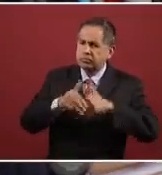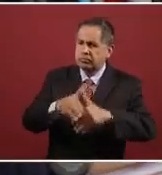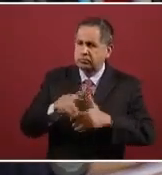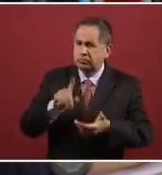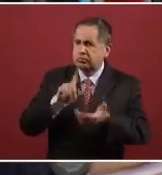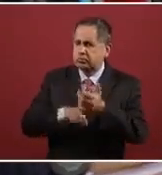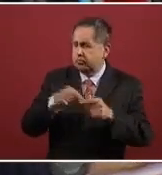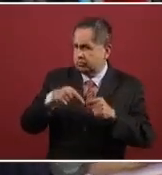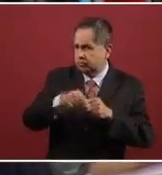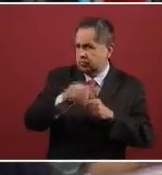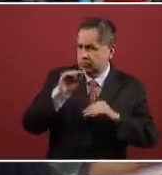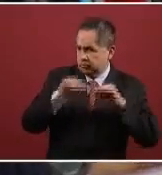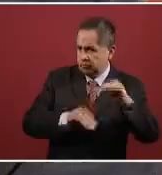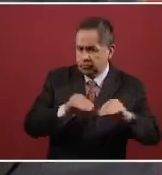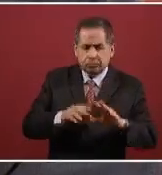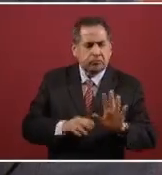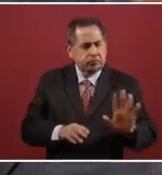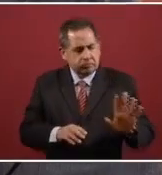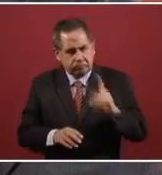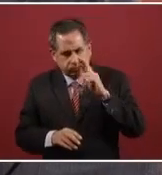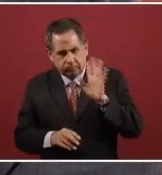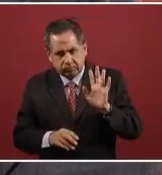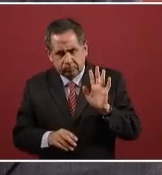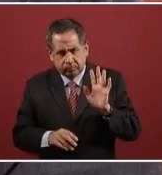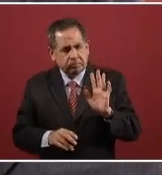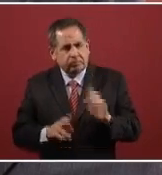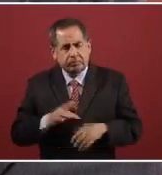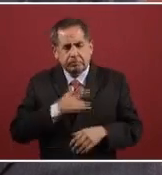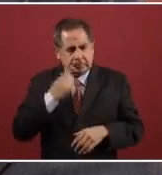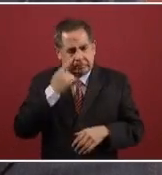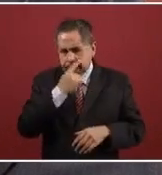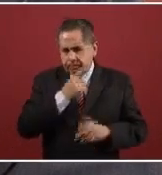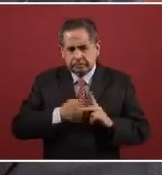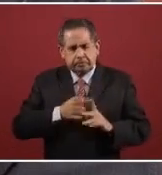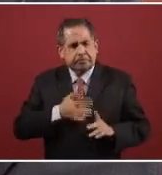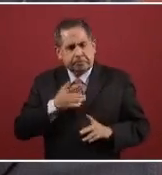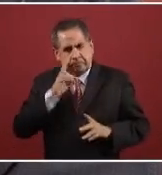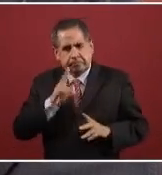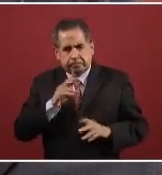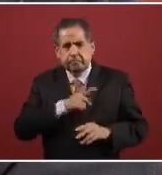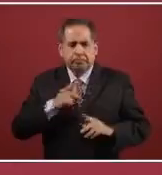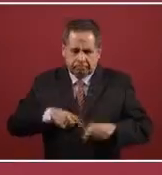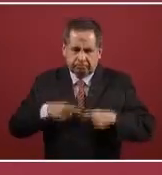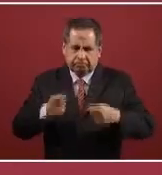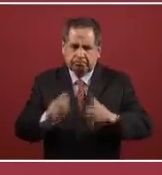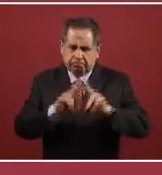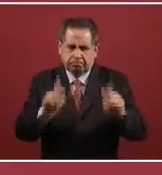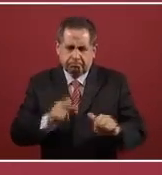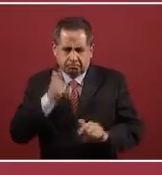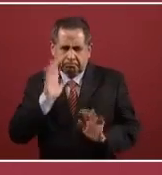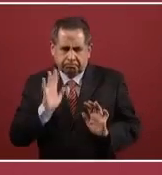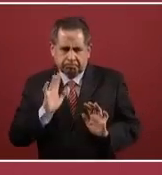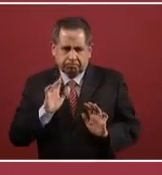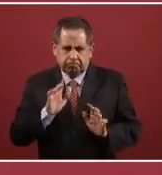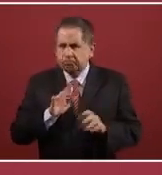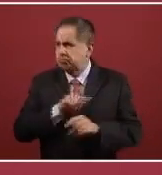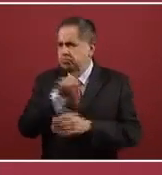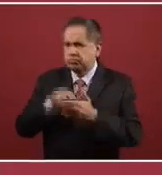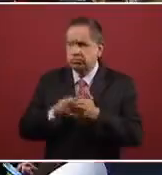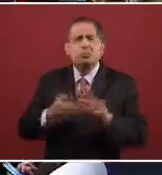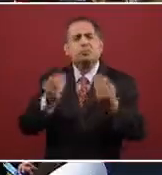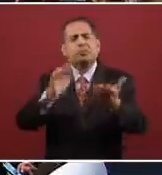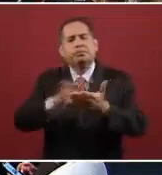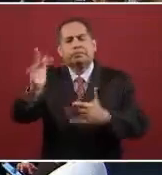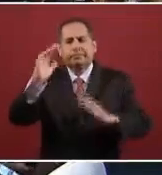manera especial? Vamos a valorarlo, tenemos la obligación de garantizar la paz en todos lados. Bueno,